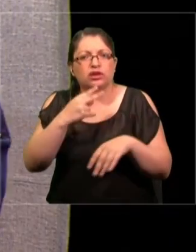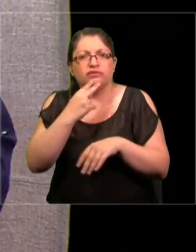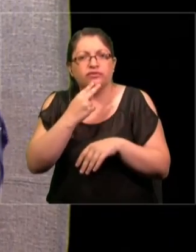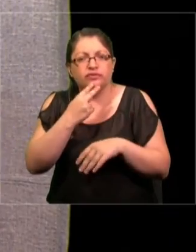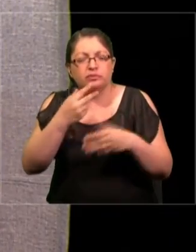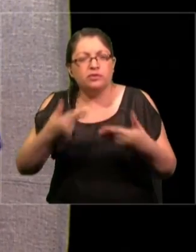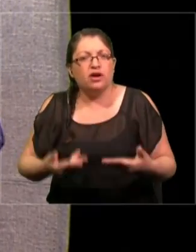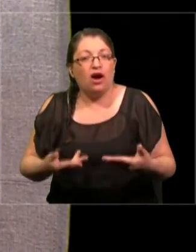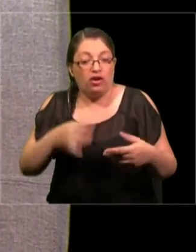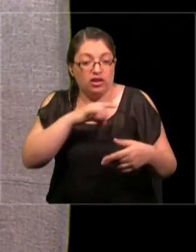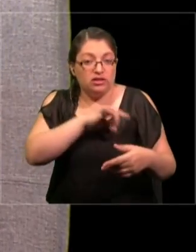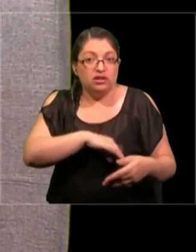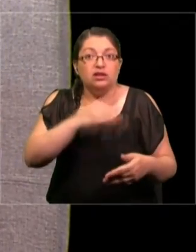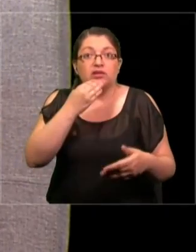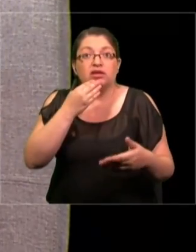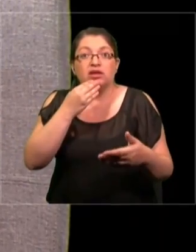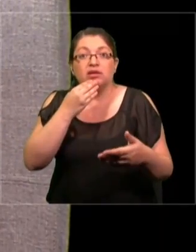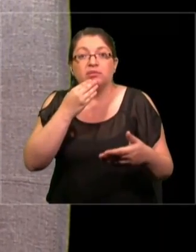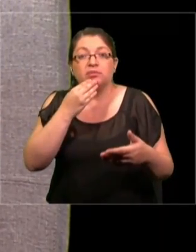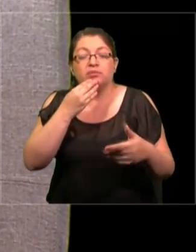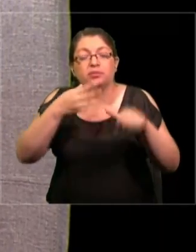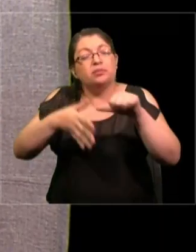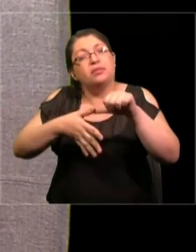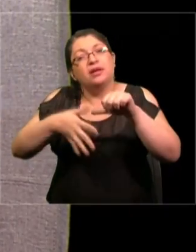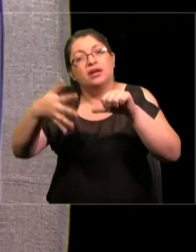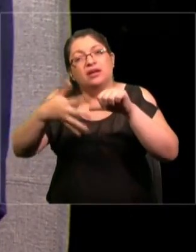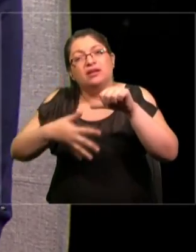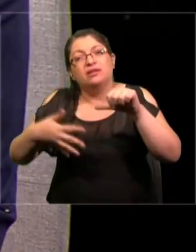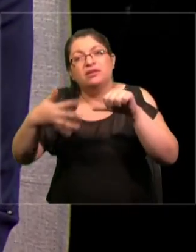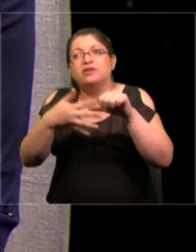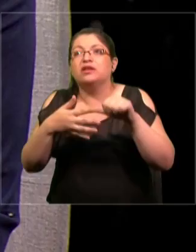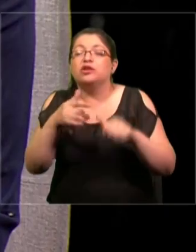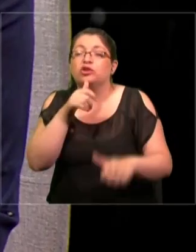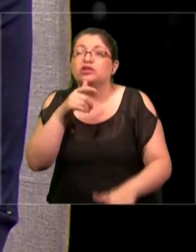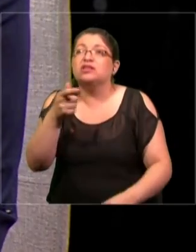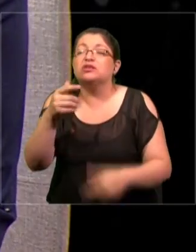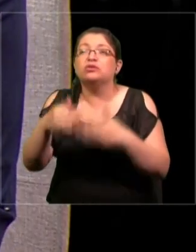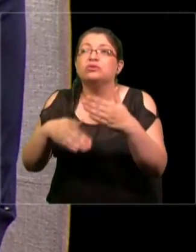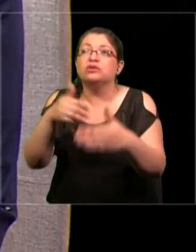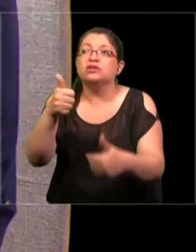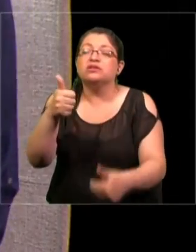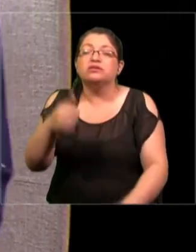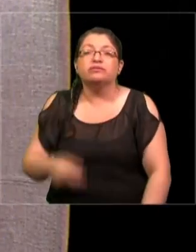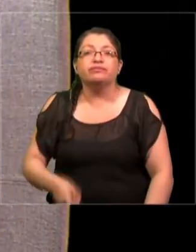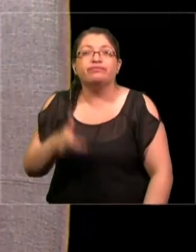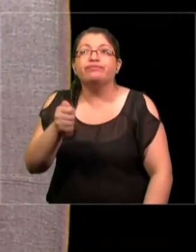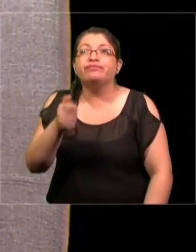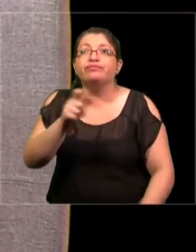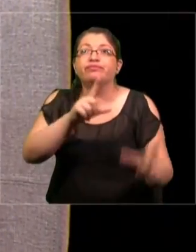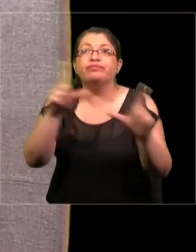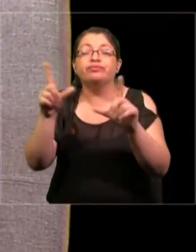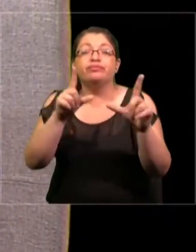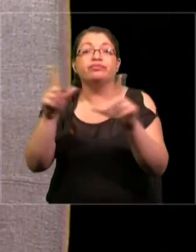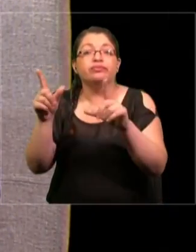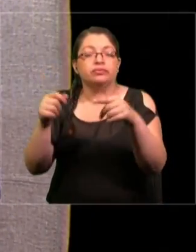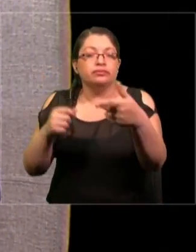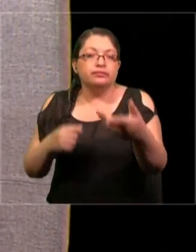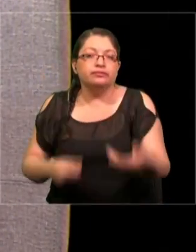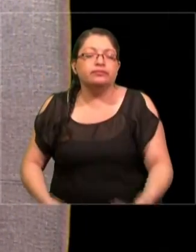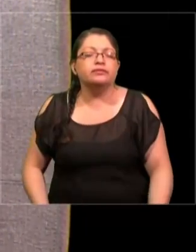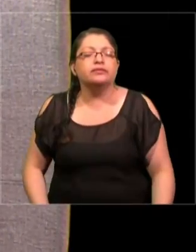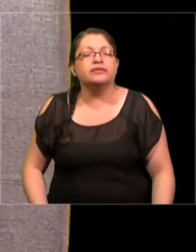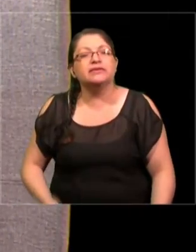fondo en Chile y en el resto de la región, y si esto funciona y pasa, es efectivamente